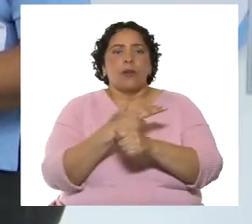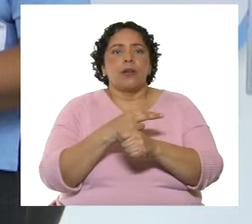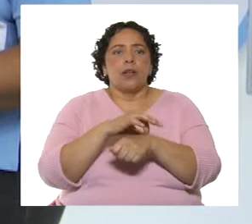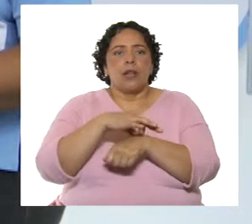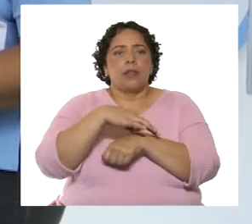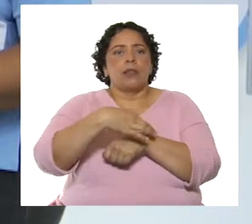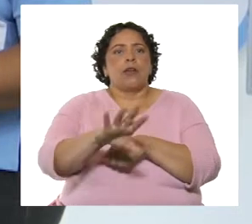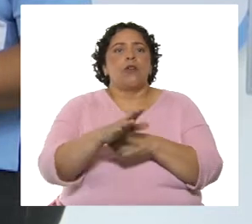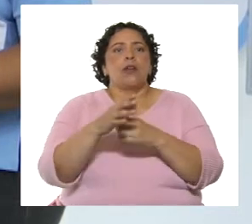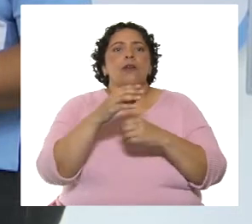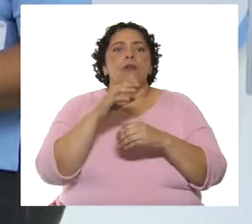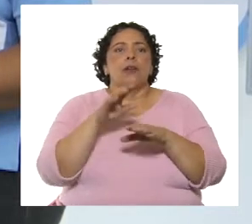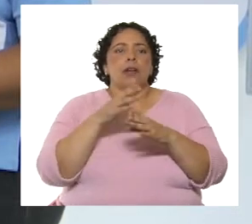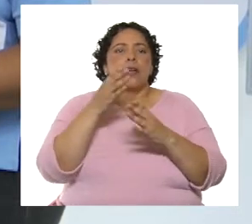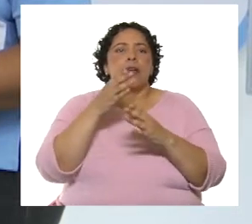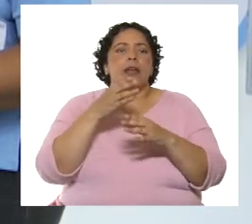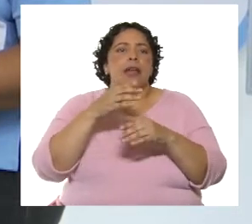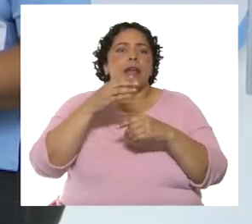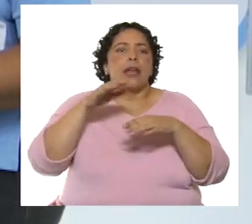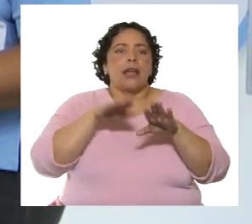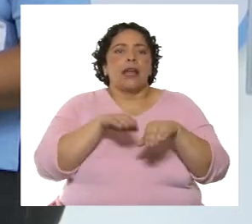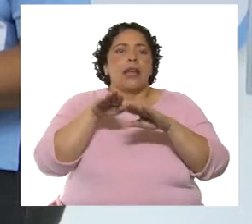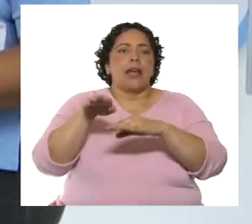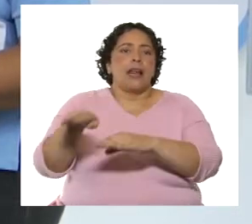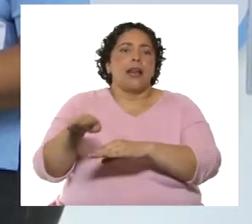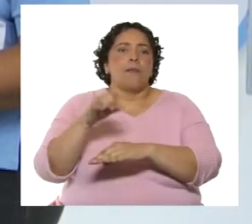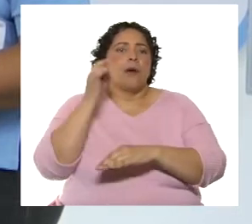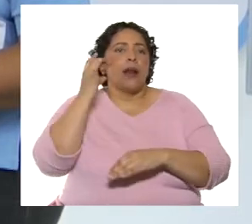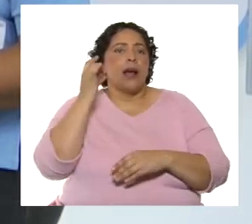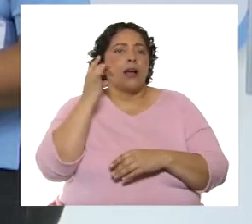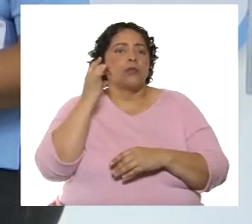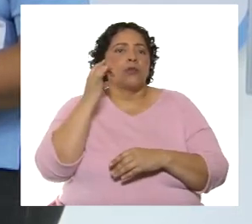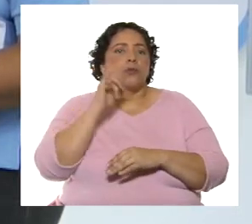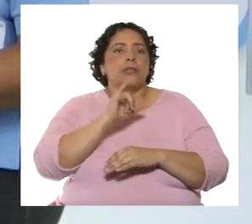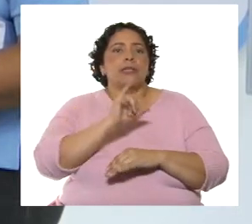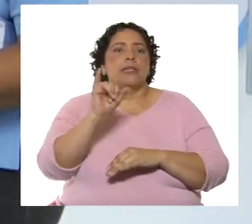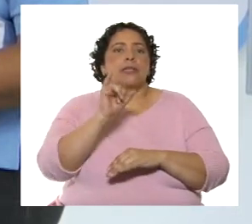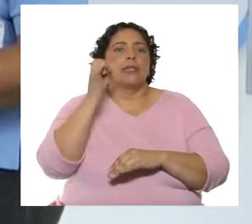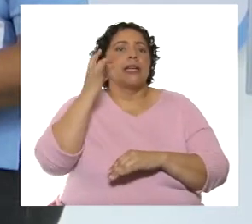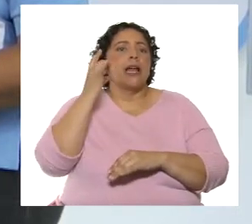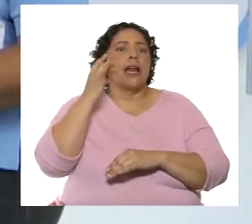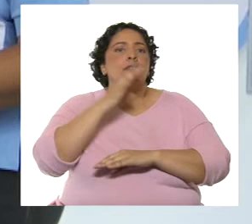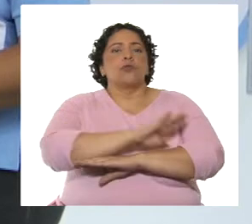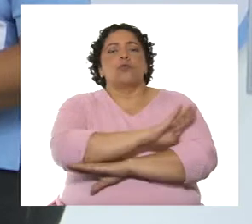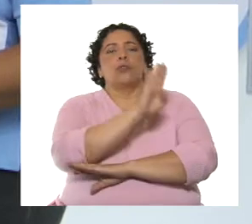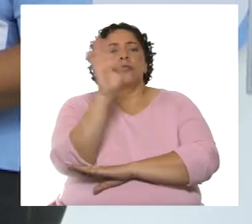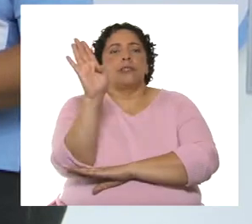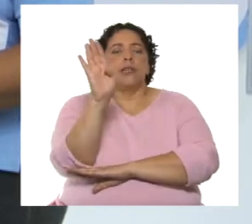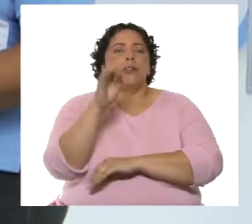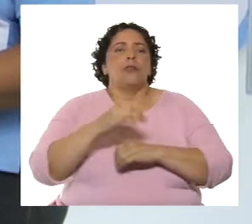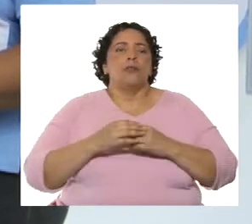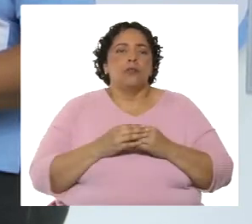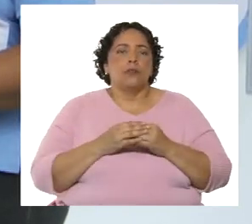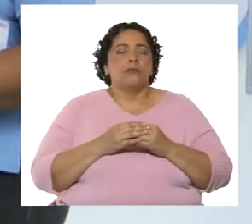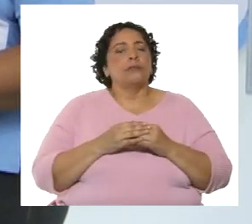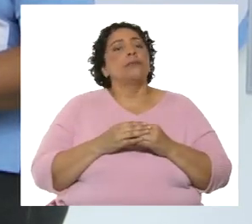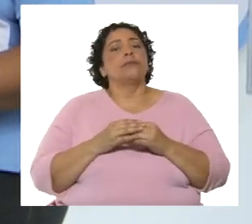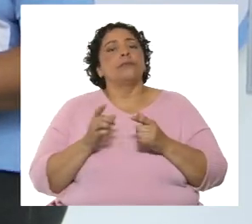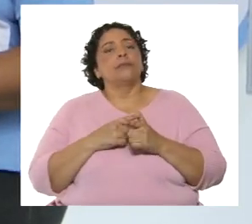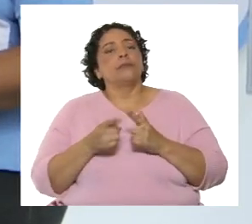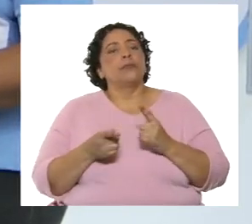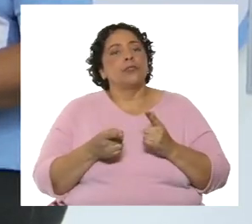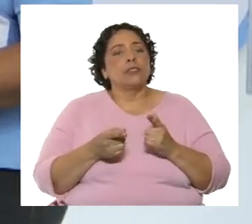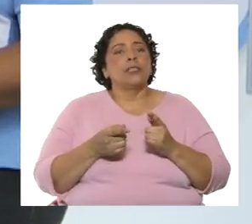cabos y lo dejo en medio del azul del agua y el azul del cielo. Tenemos entonces